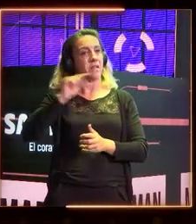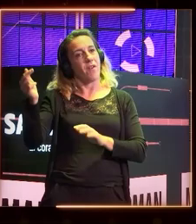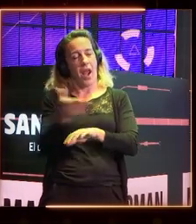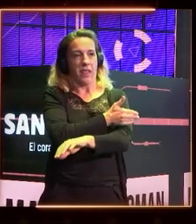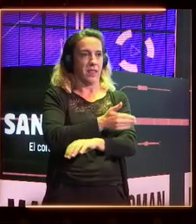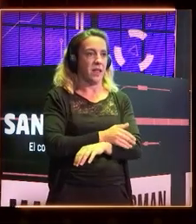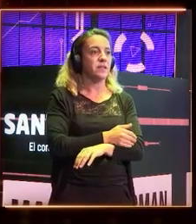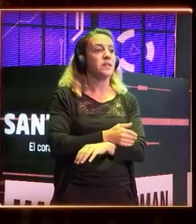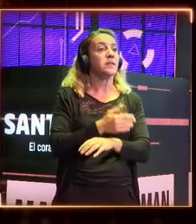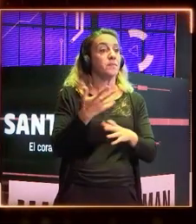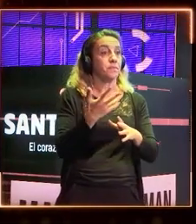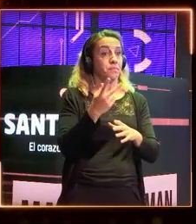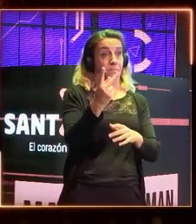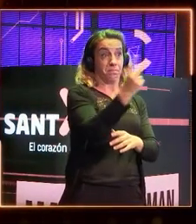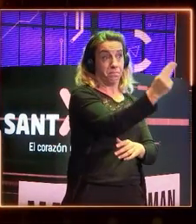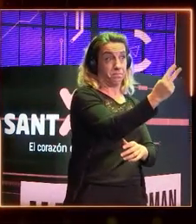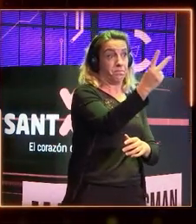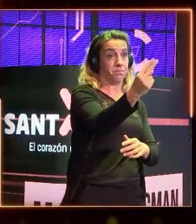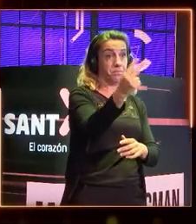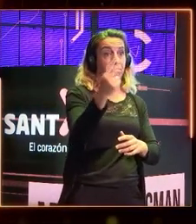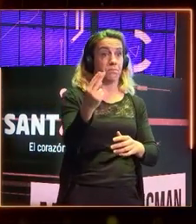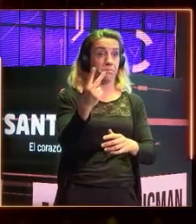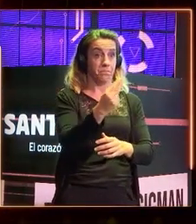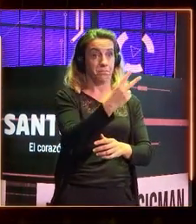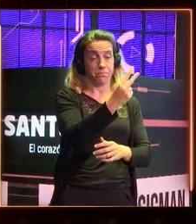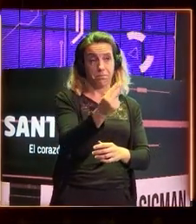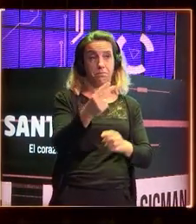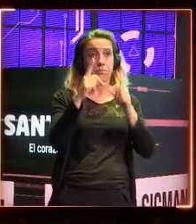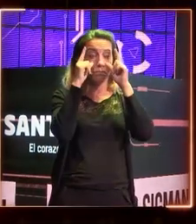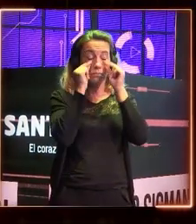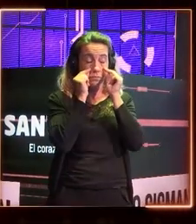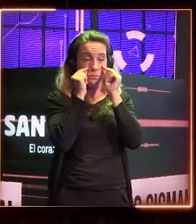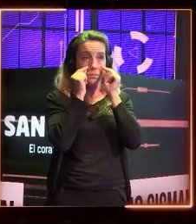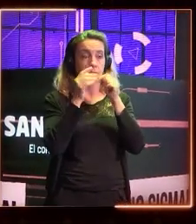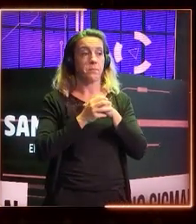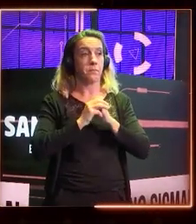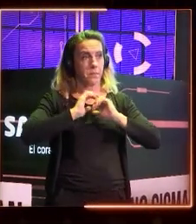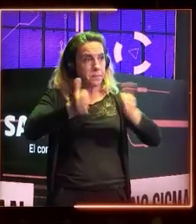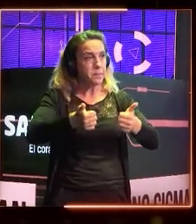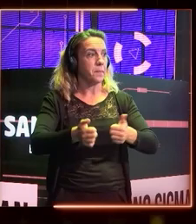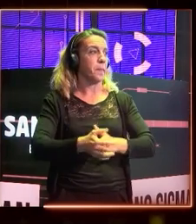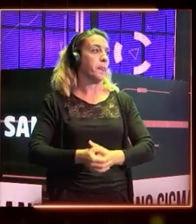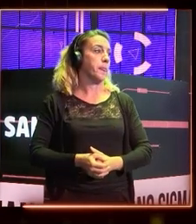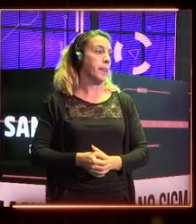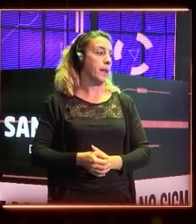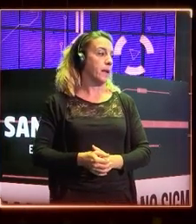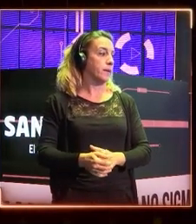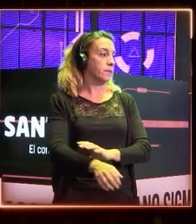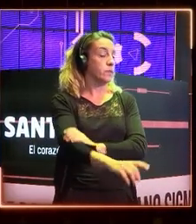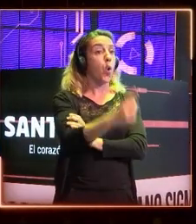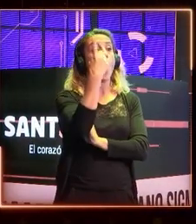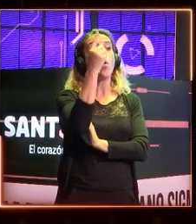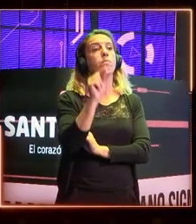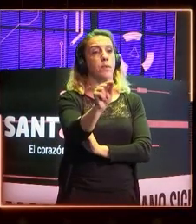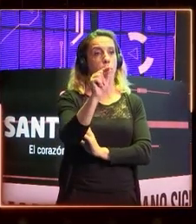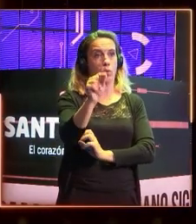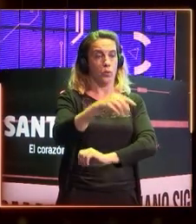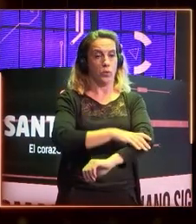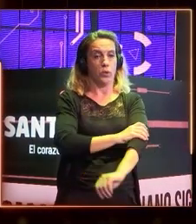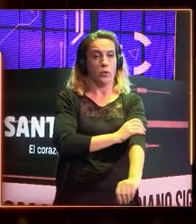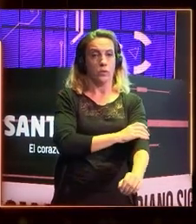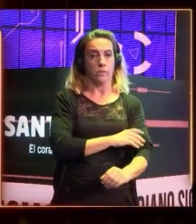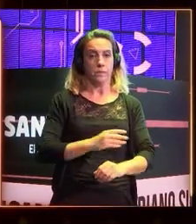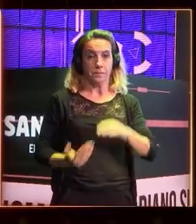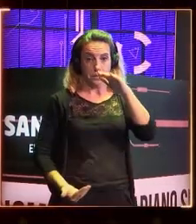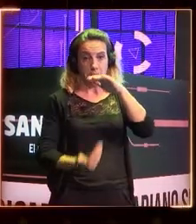juégate Pónganse en posición cierren los ojos y arranquen un minuto un minuto en un minuto los